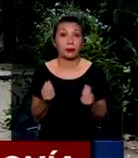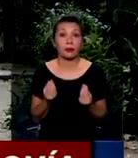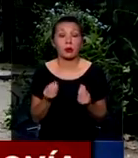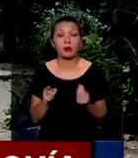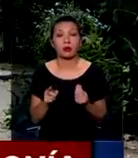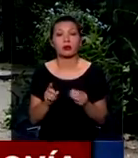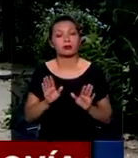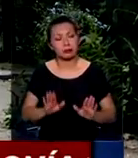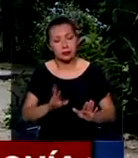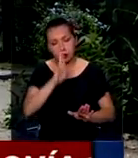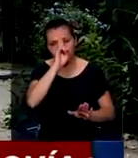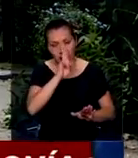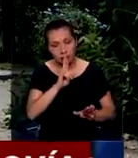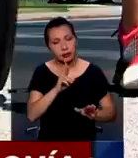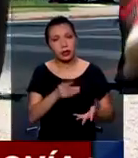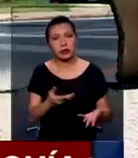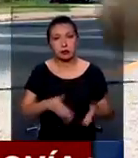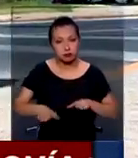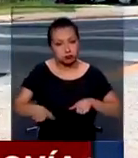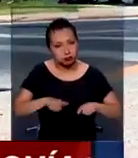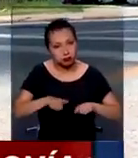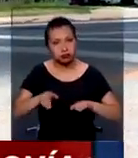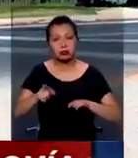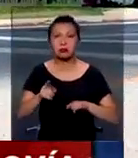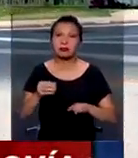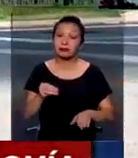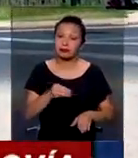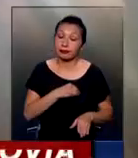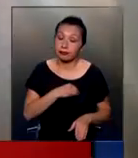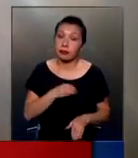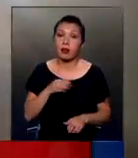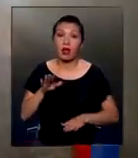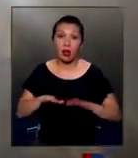precisamente con prudencia y respeto, algo que lamentablemente muchas